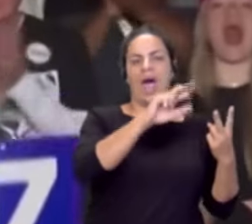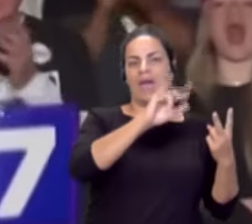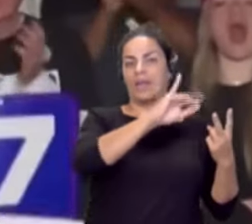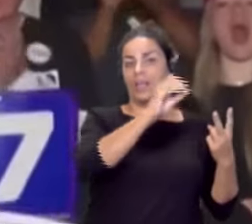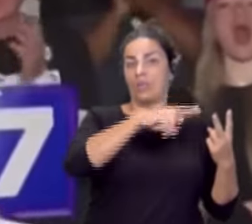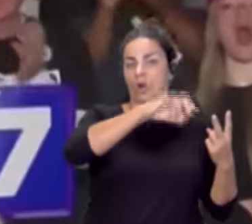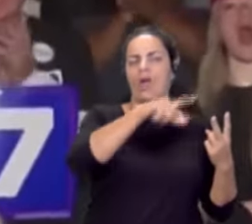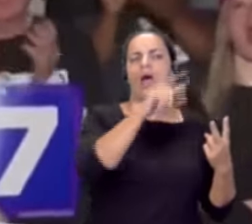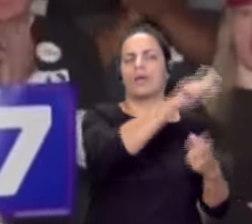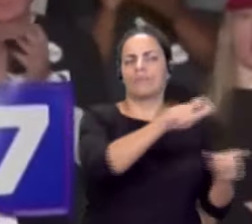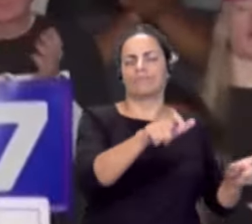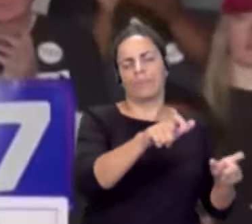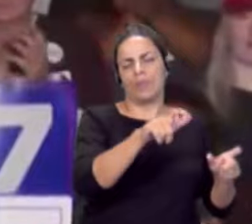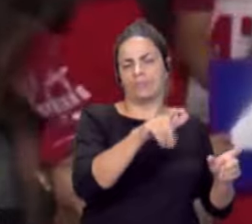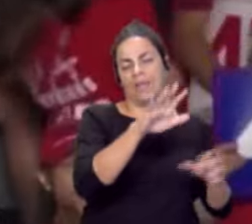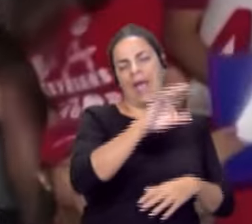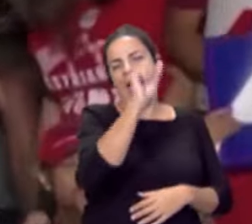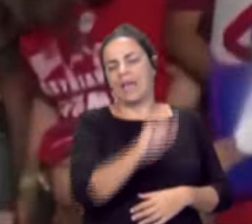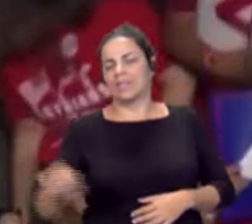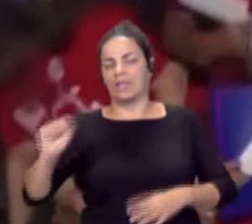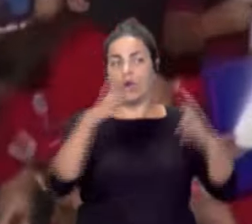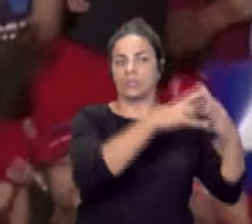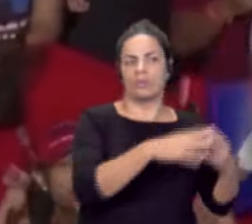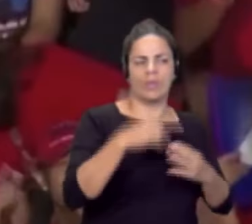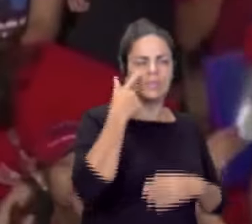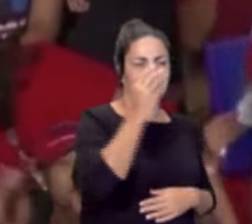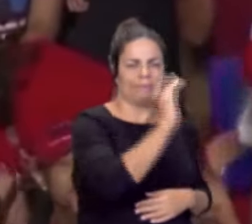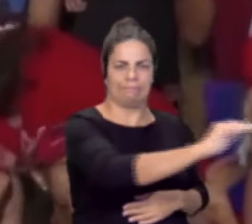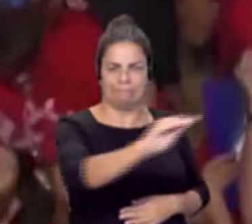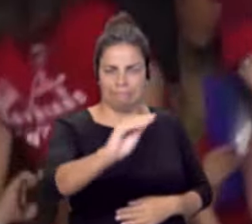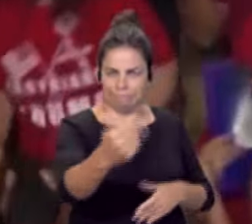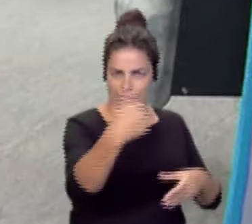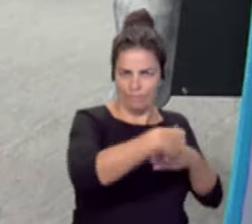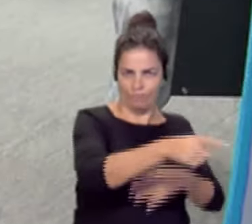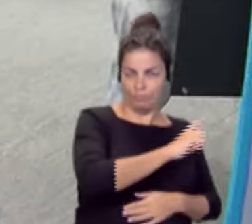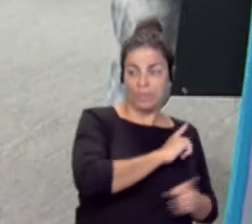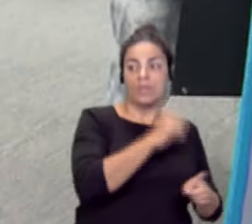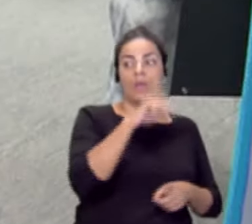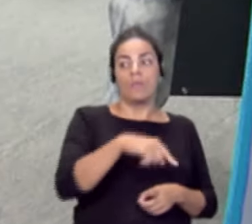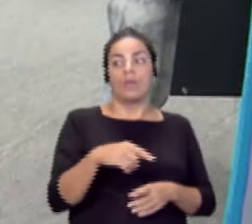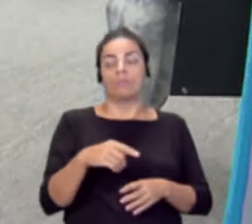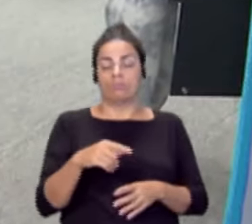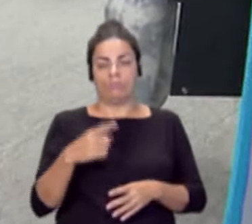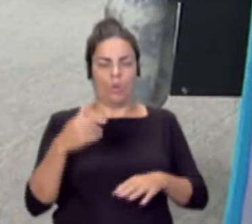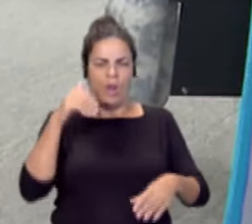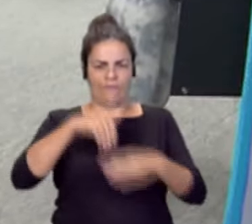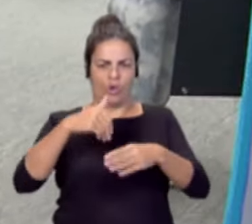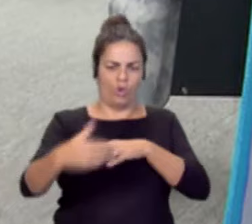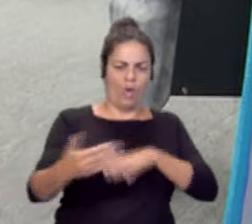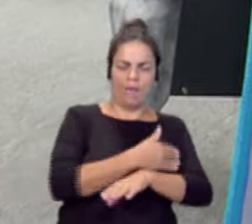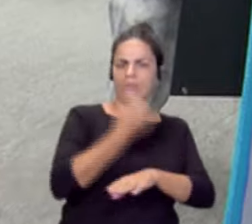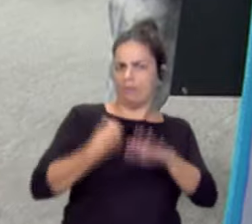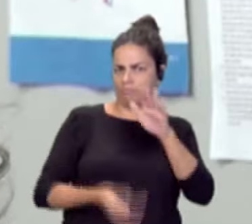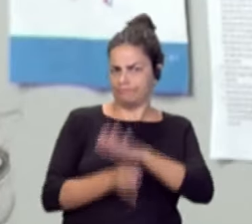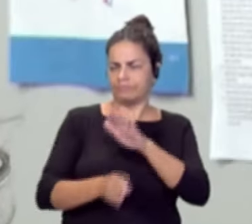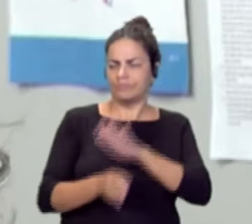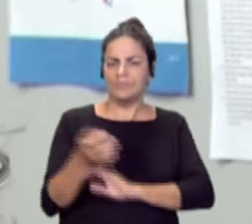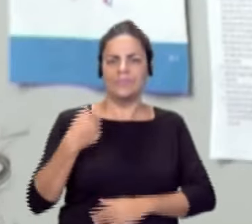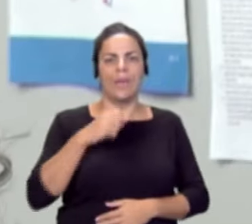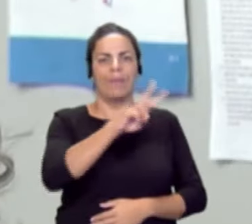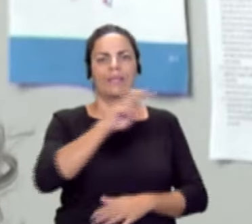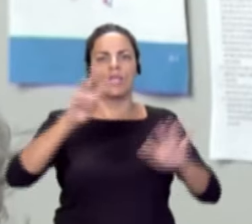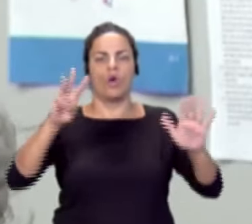población asiático-estadounidense. Y por otro lado, continúa la votación anticipada. Más de 28 millones de personas